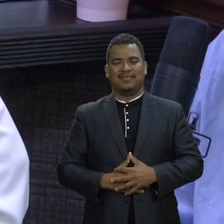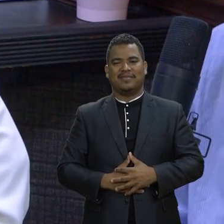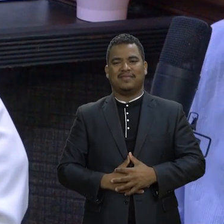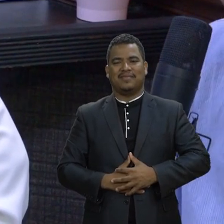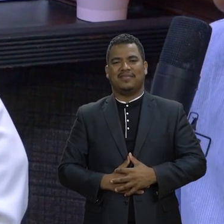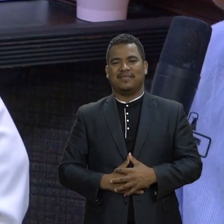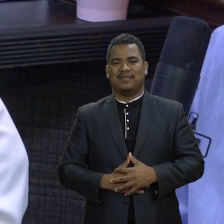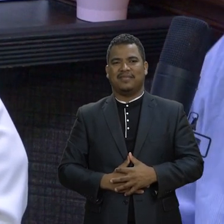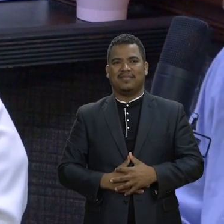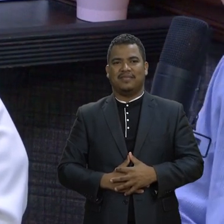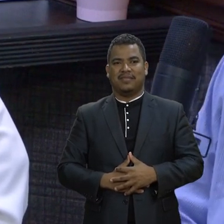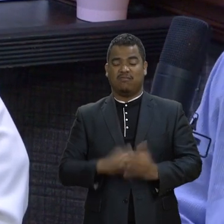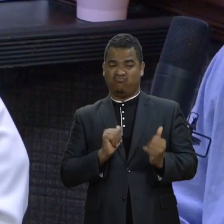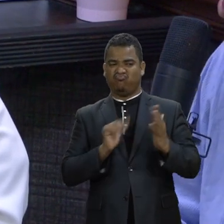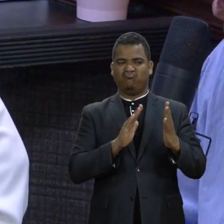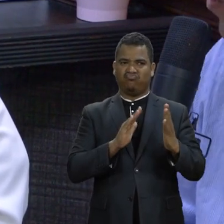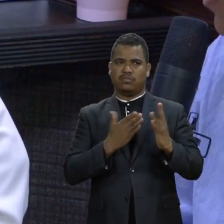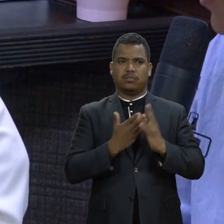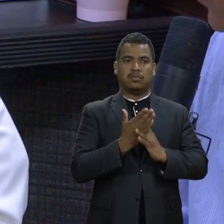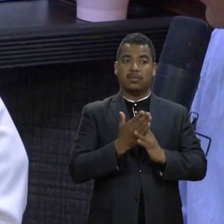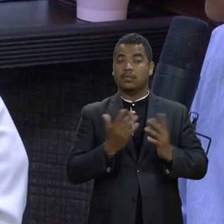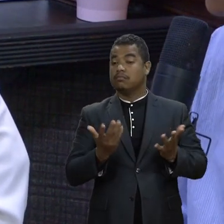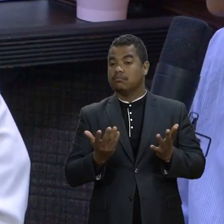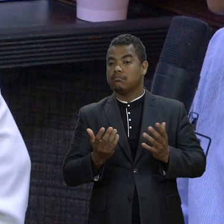sí. ¿Un reto que haya tenido?